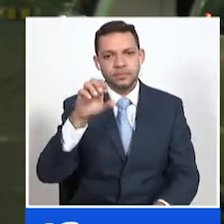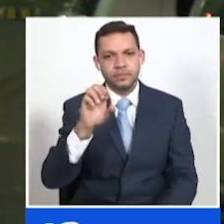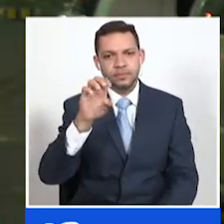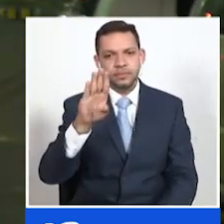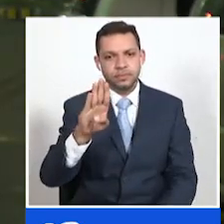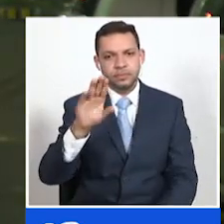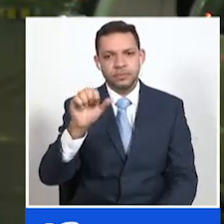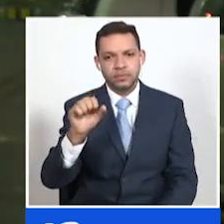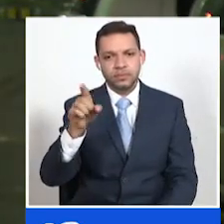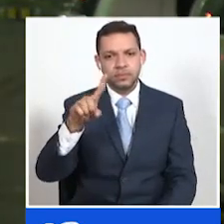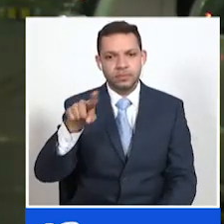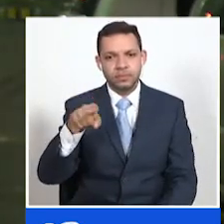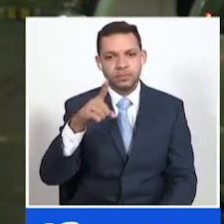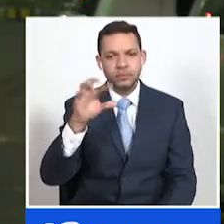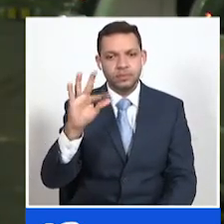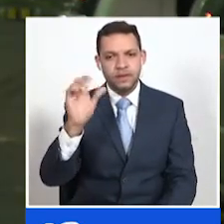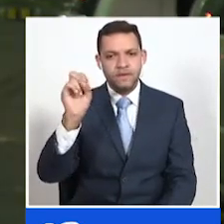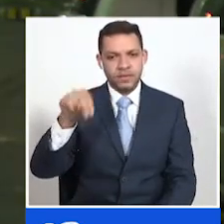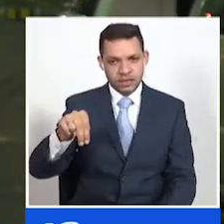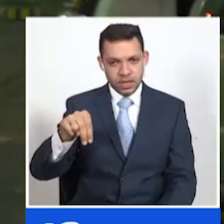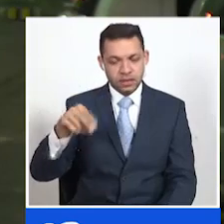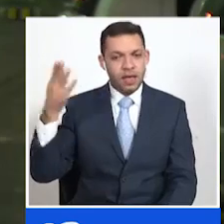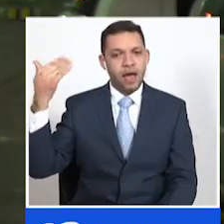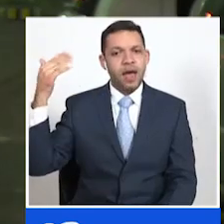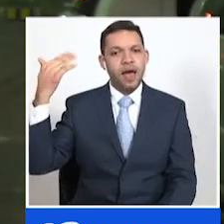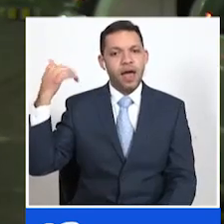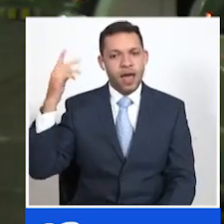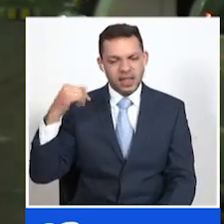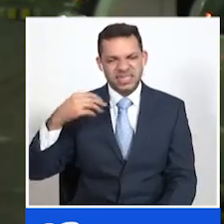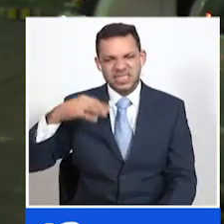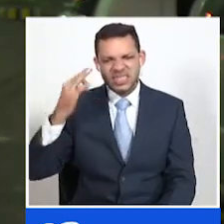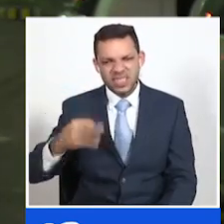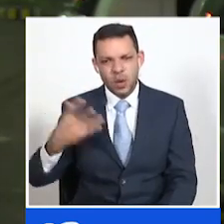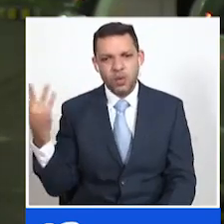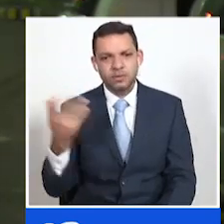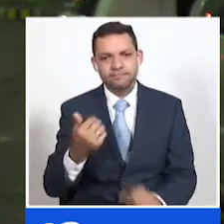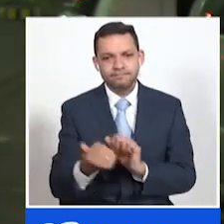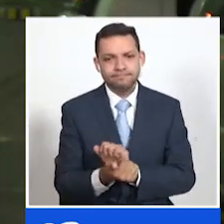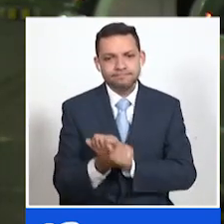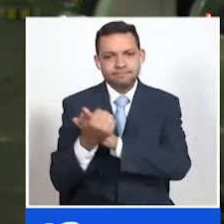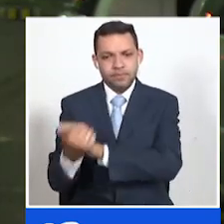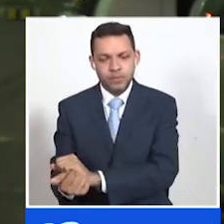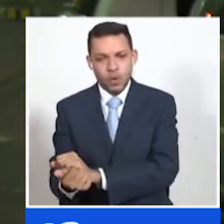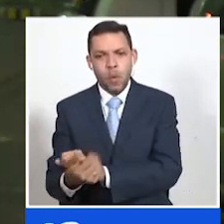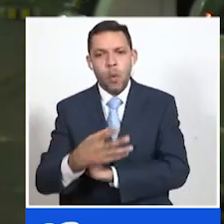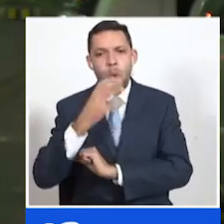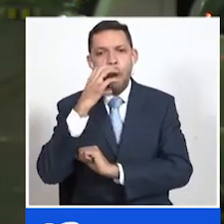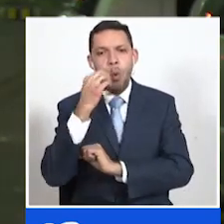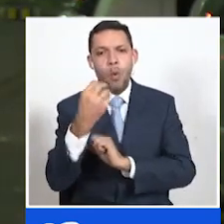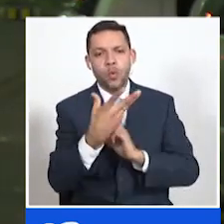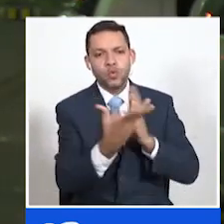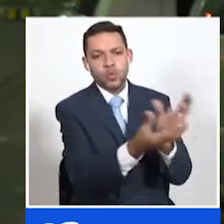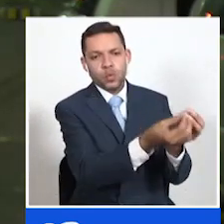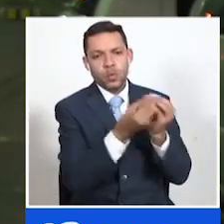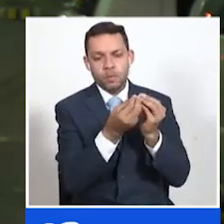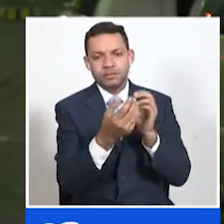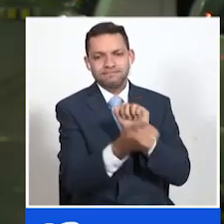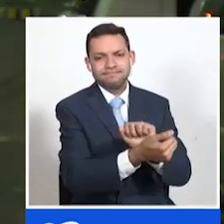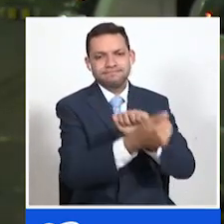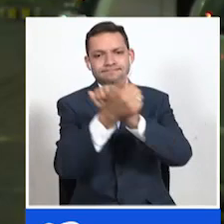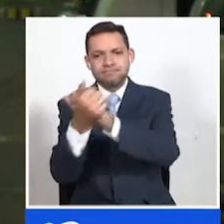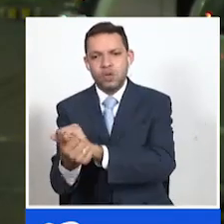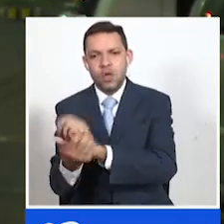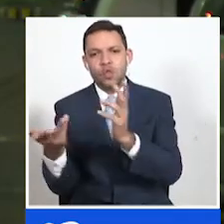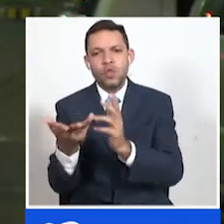2 risaraldenses que desde principios de este mes estuvo retenido de forma ilegal por el grupo Los Caparros en el departamento de Antioquia y que